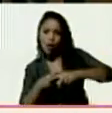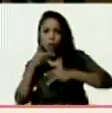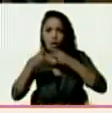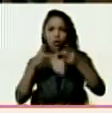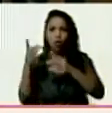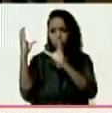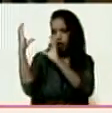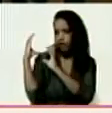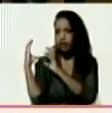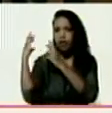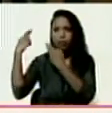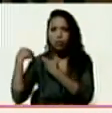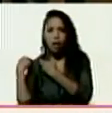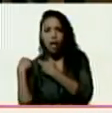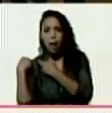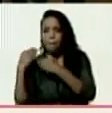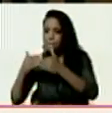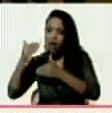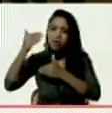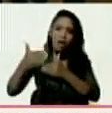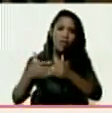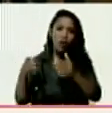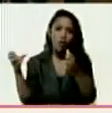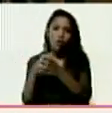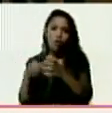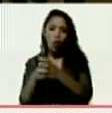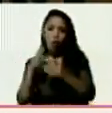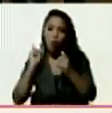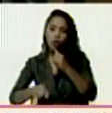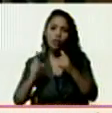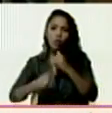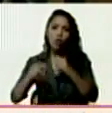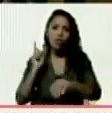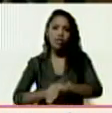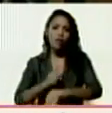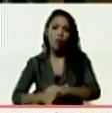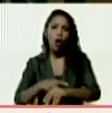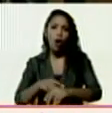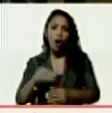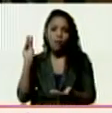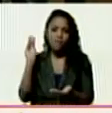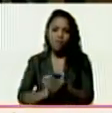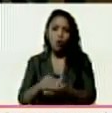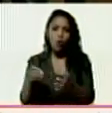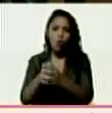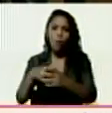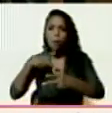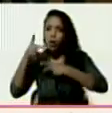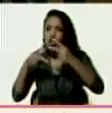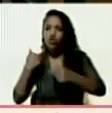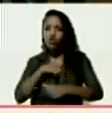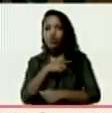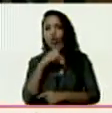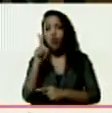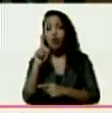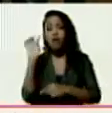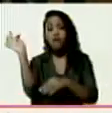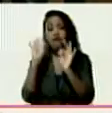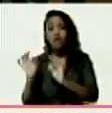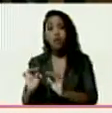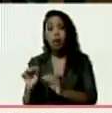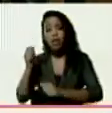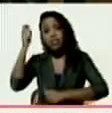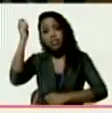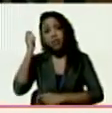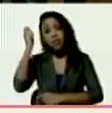allá de lo sectario que ha sido en los últimos tiempos las posiciones políticas. Nosotros somos una alternativa de diputados de